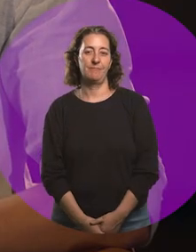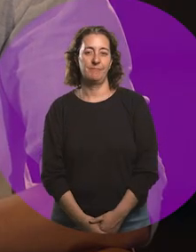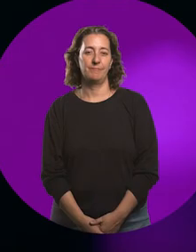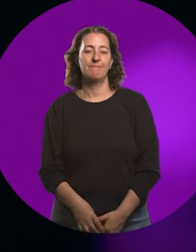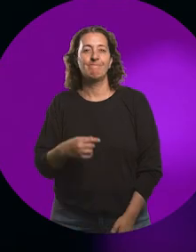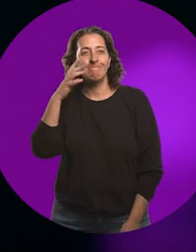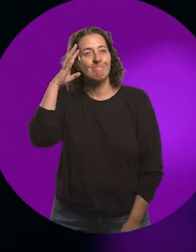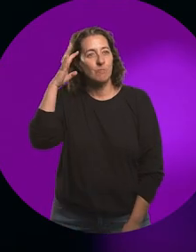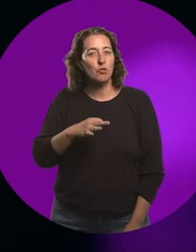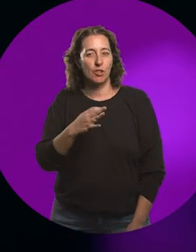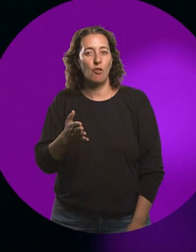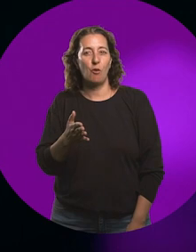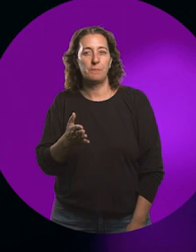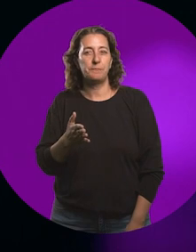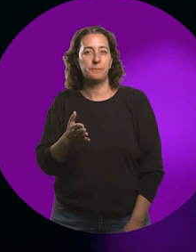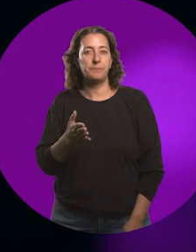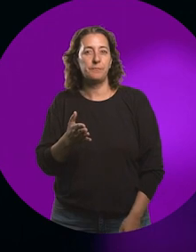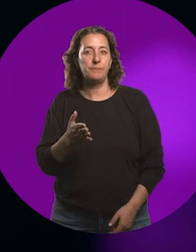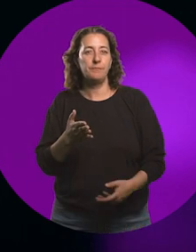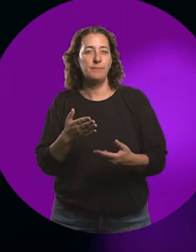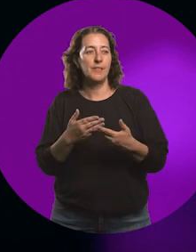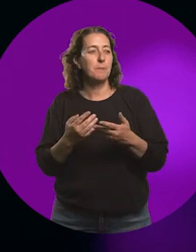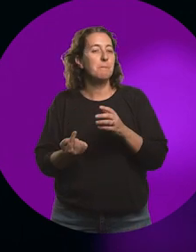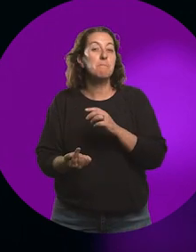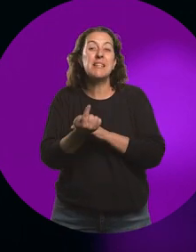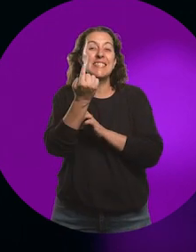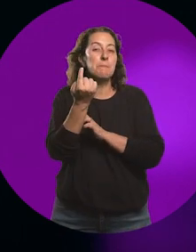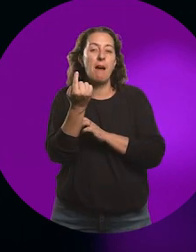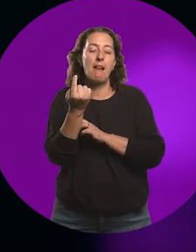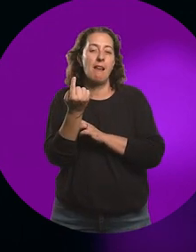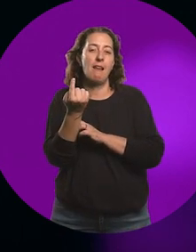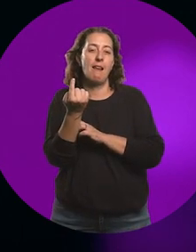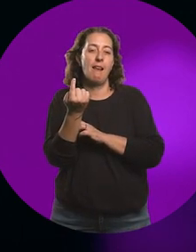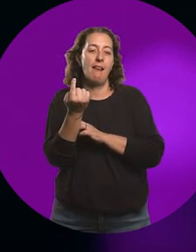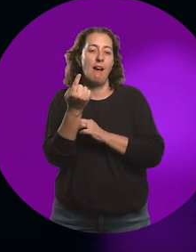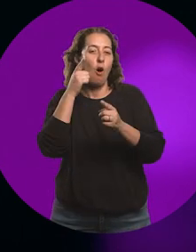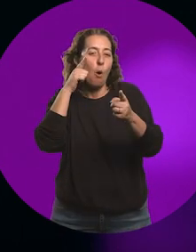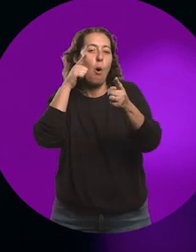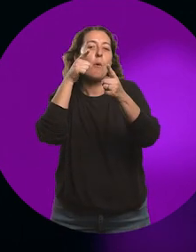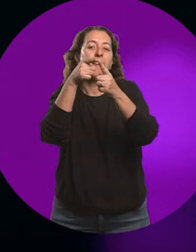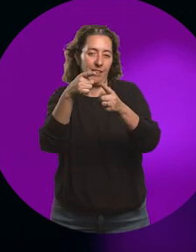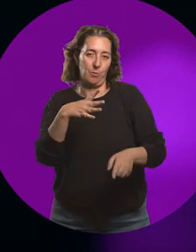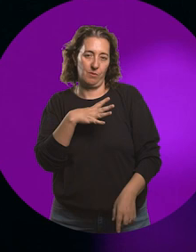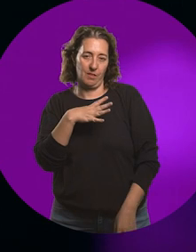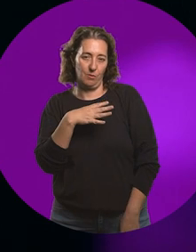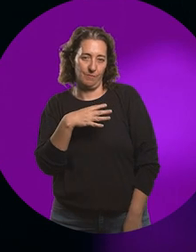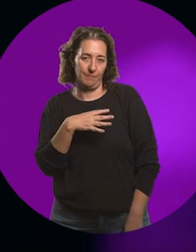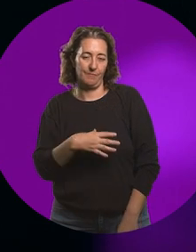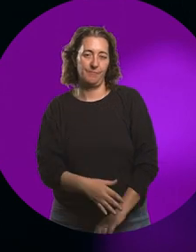Yo creo que ha sido uno de los principales objetivos que he tenido,